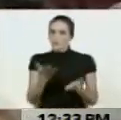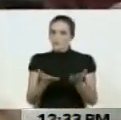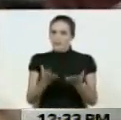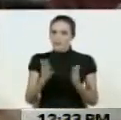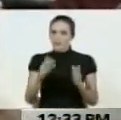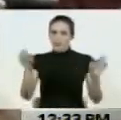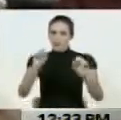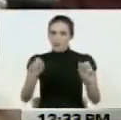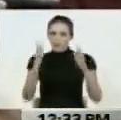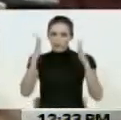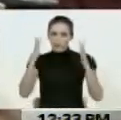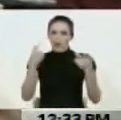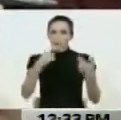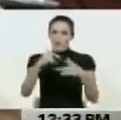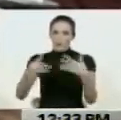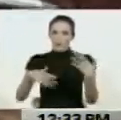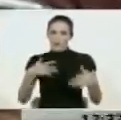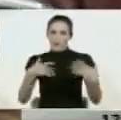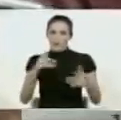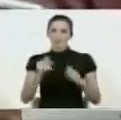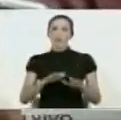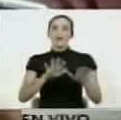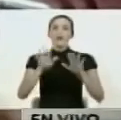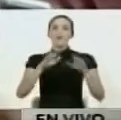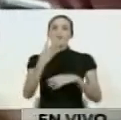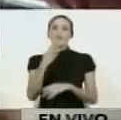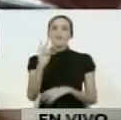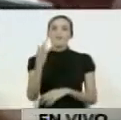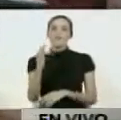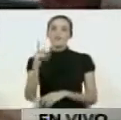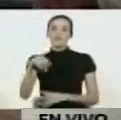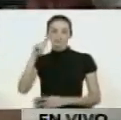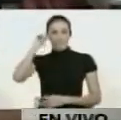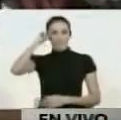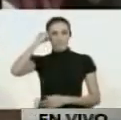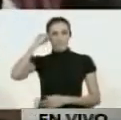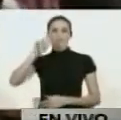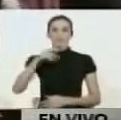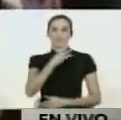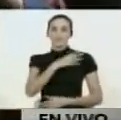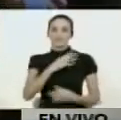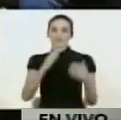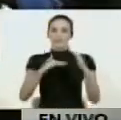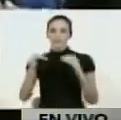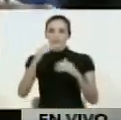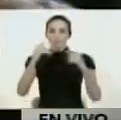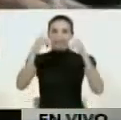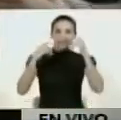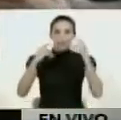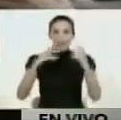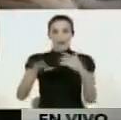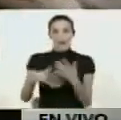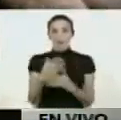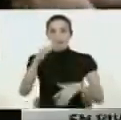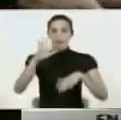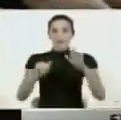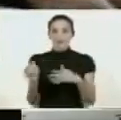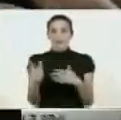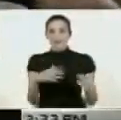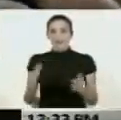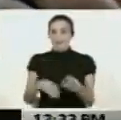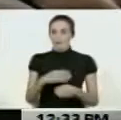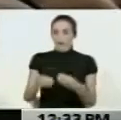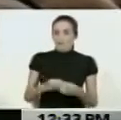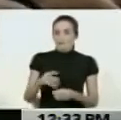se realizan también actividades en el cuartel de la montaña, también para conmemorar al comandante supremo y eterno Hugo Chávez. Hasta el 15 de marzo se estarán